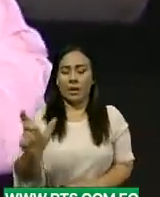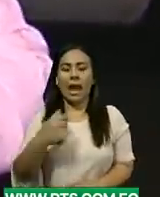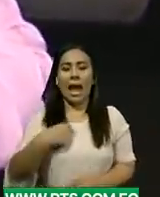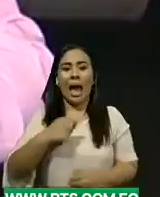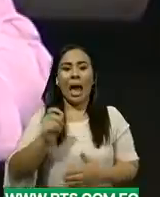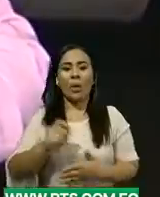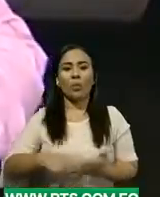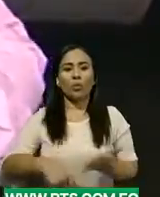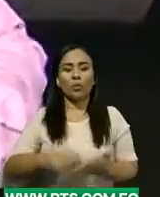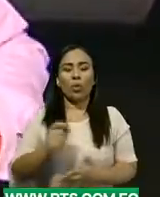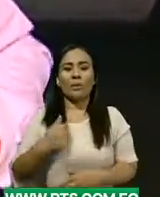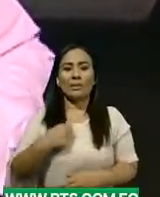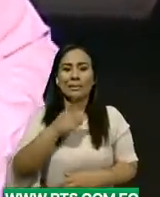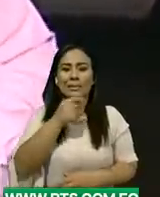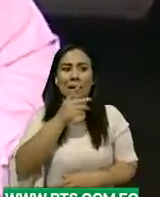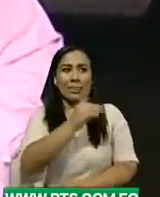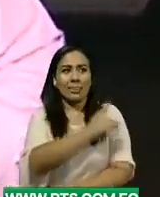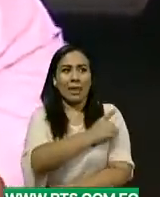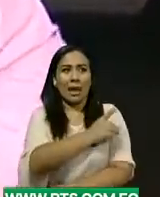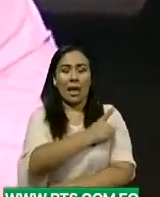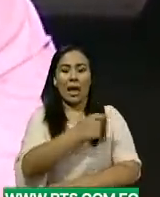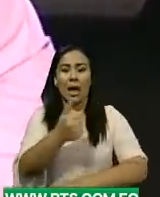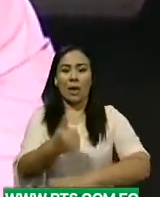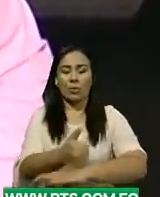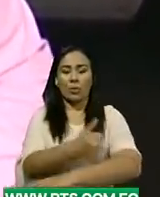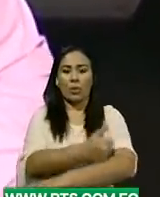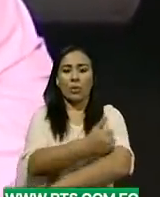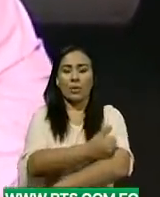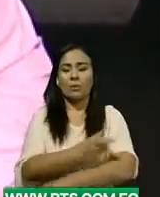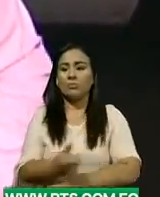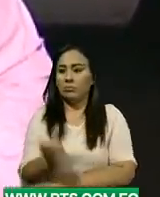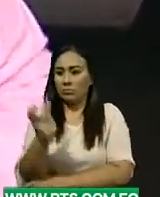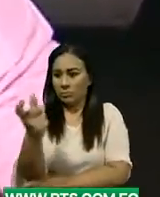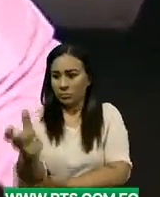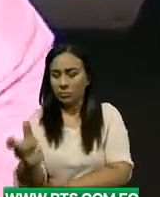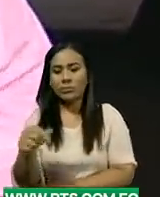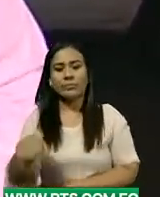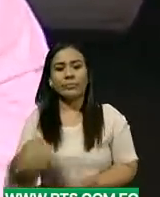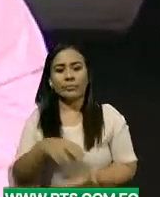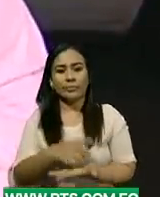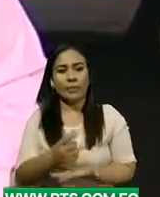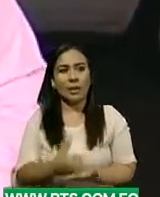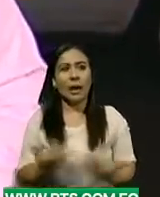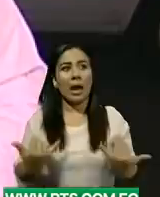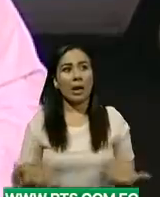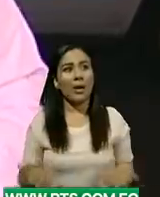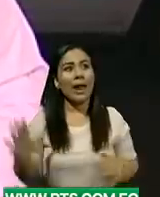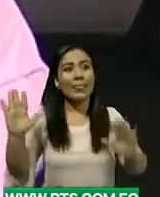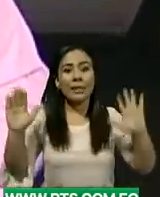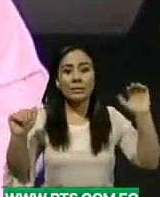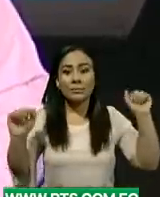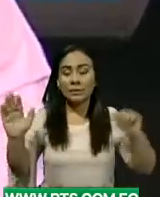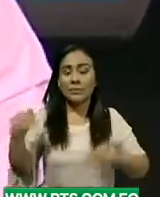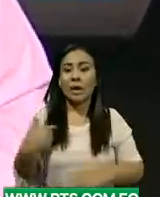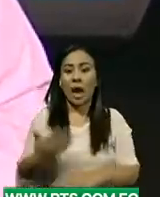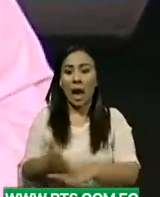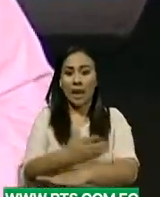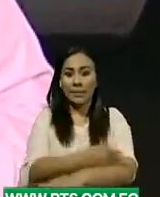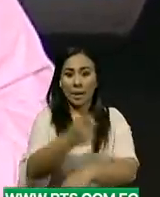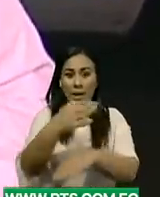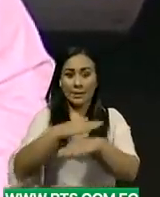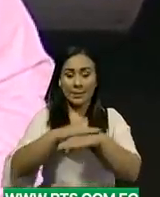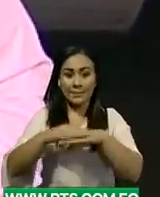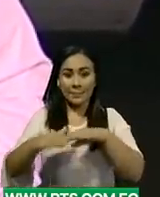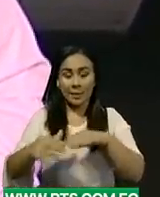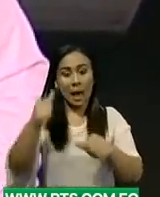autorizada por las respectivas autoridades de la delegación del Guayas. Nosotros despedimos este enlace y no sin antes invitarlos una vez